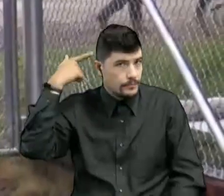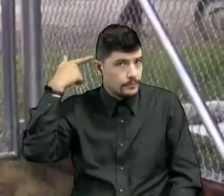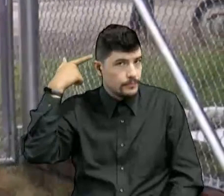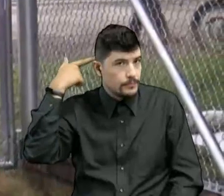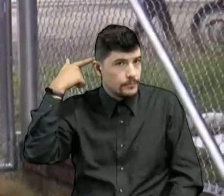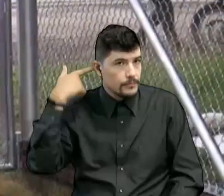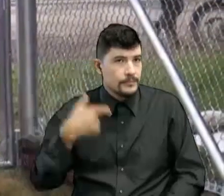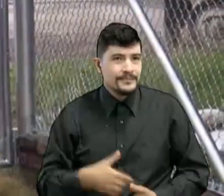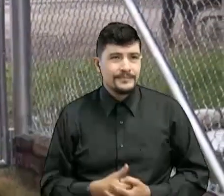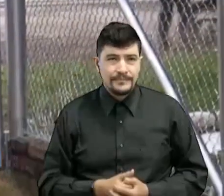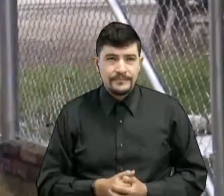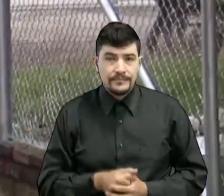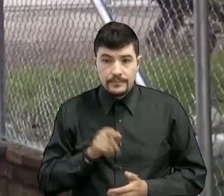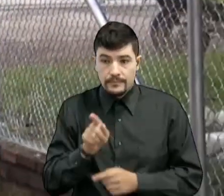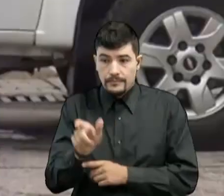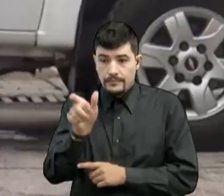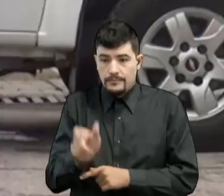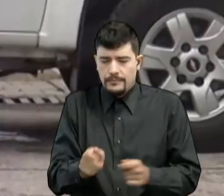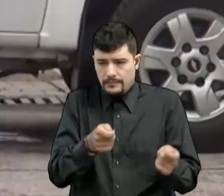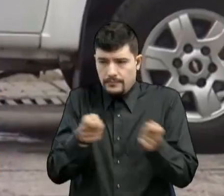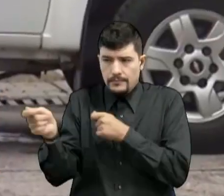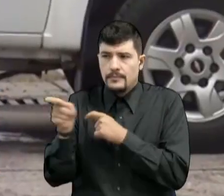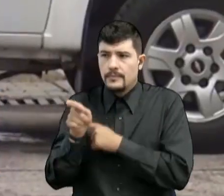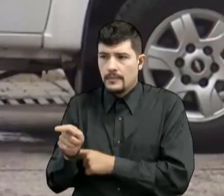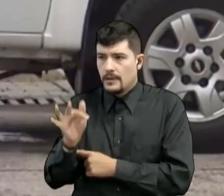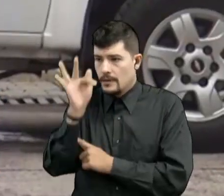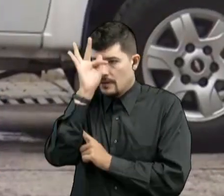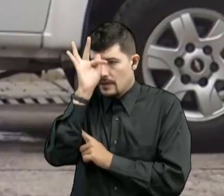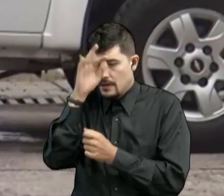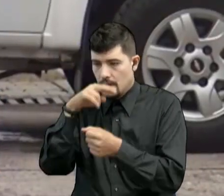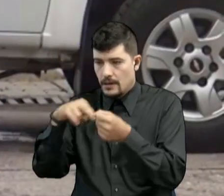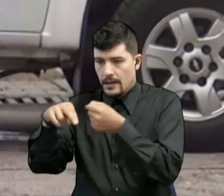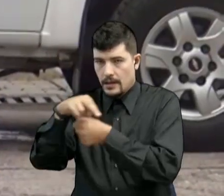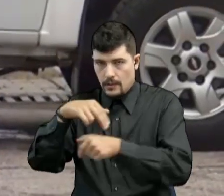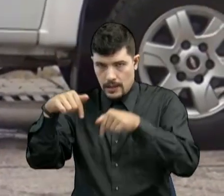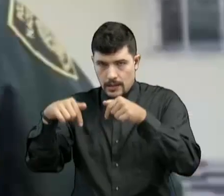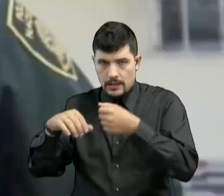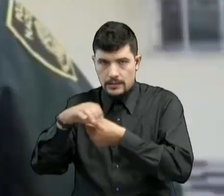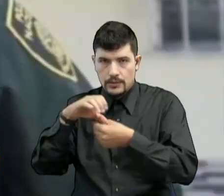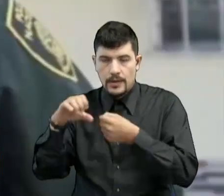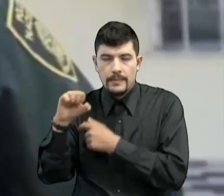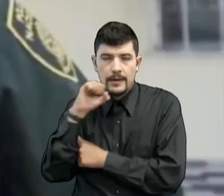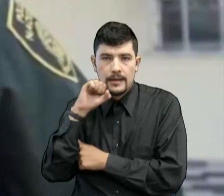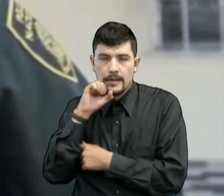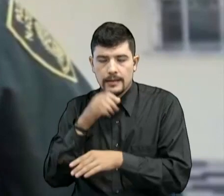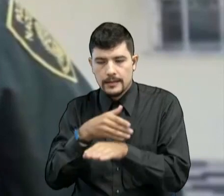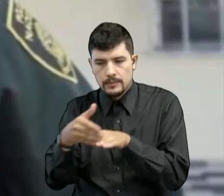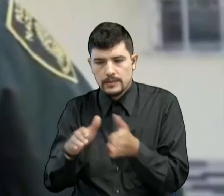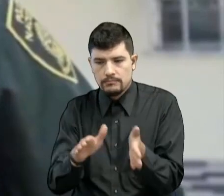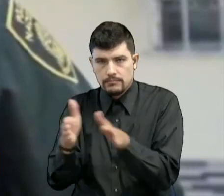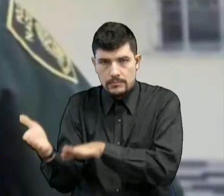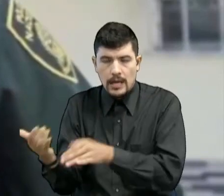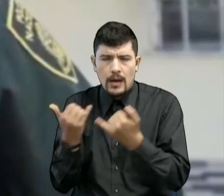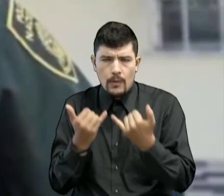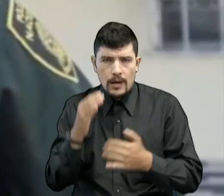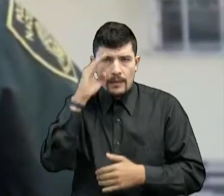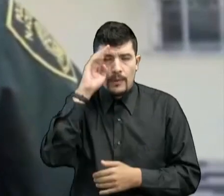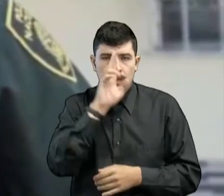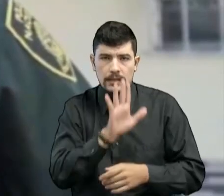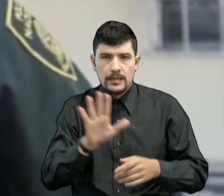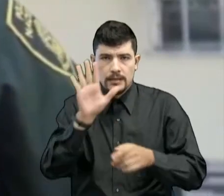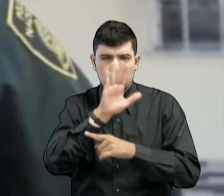Se traslada a esa persona al hospital regional, posteriormente fallece. Todo está siendo materia de investigación por parte de la